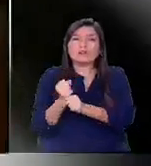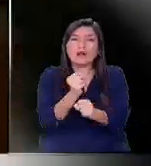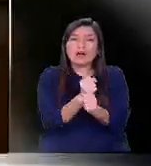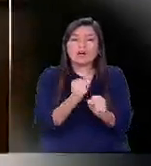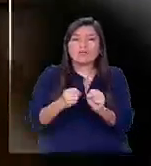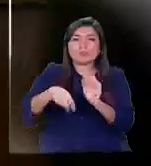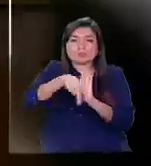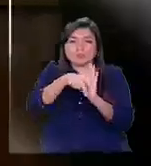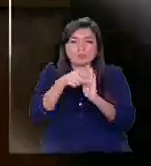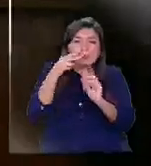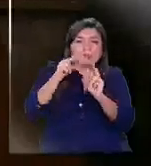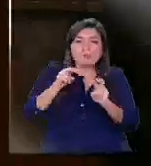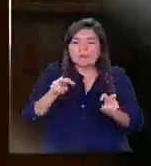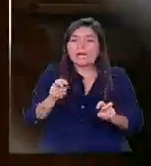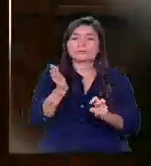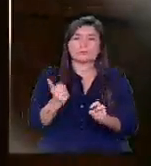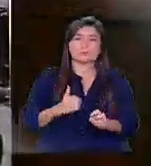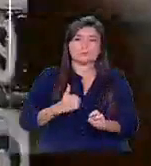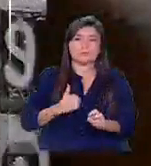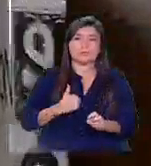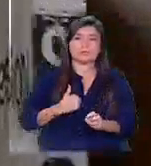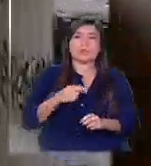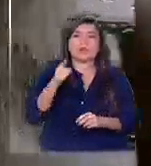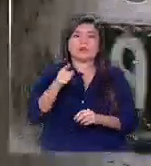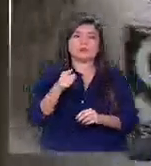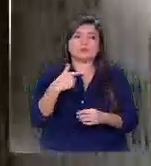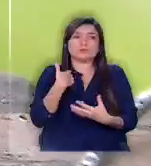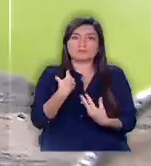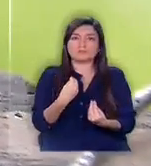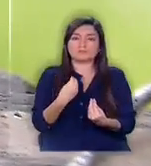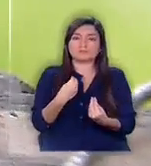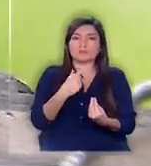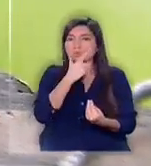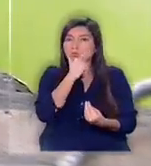Esa es una duda que podría comenzar a despejarse dentro de los próximos días.